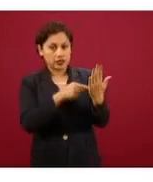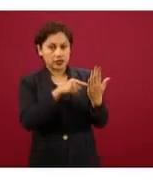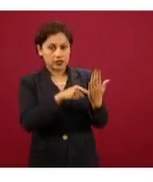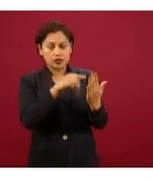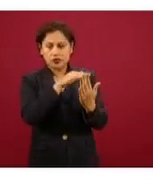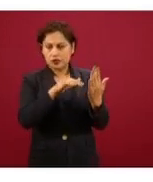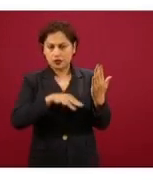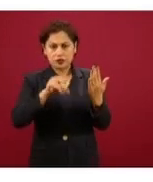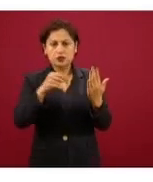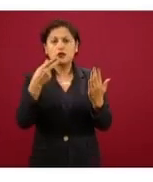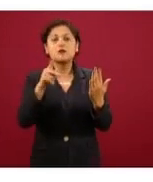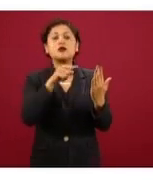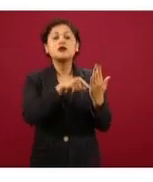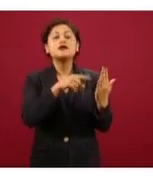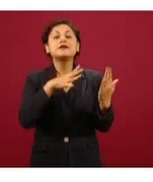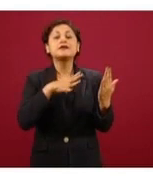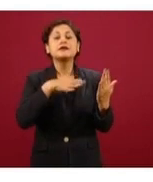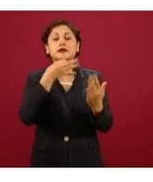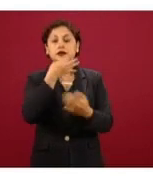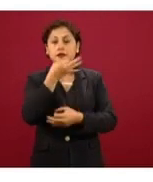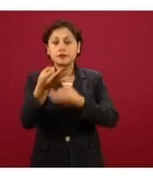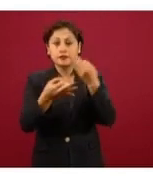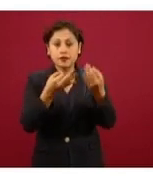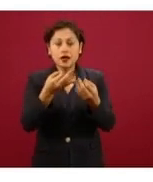de los medicamentos como de los